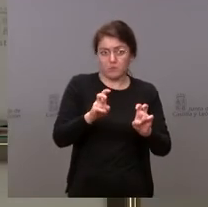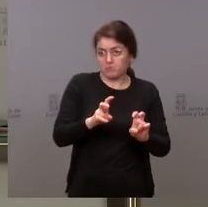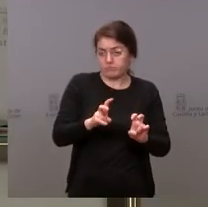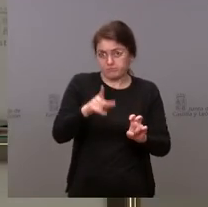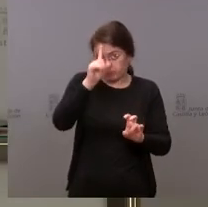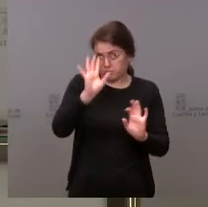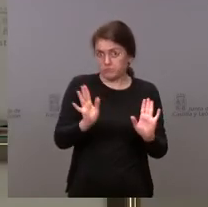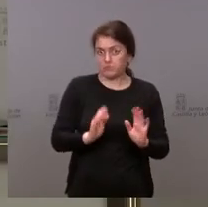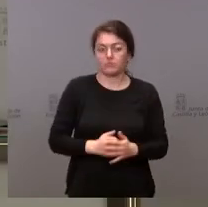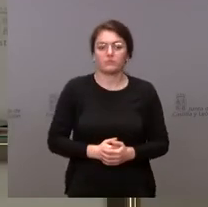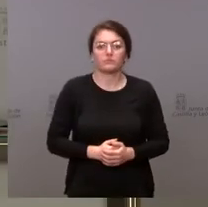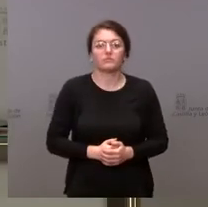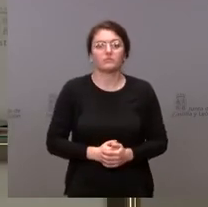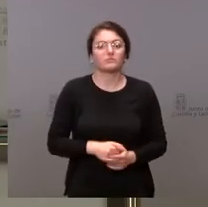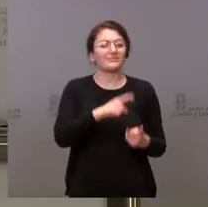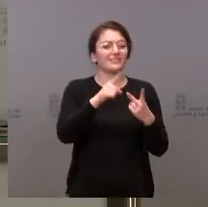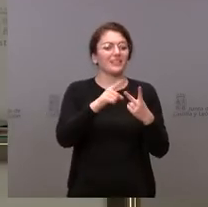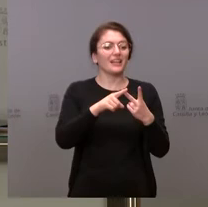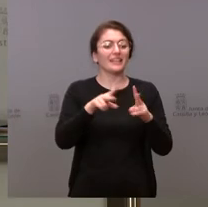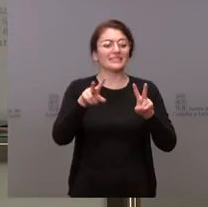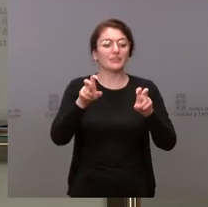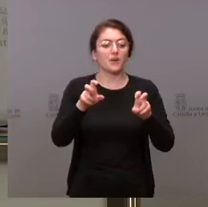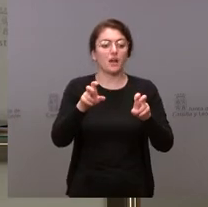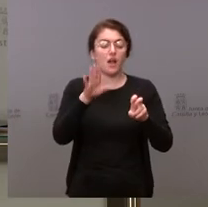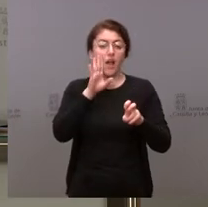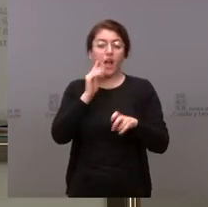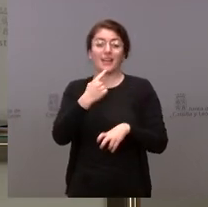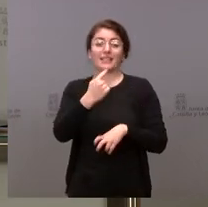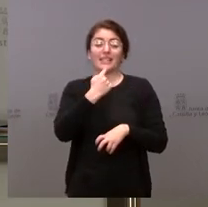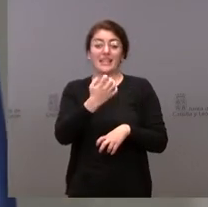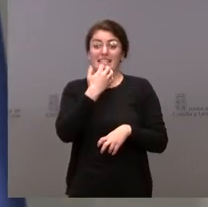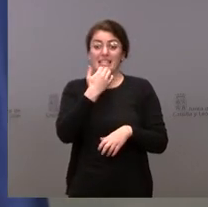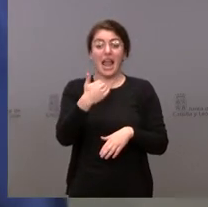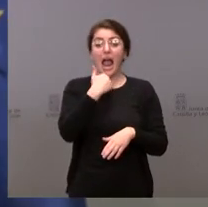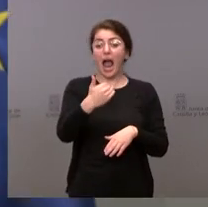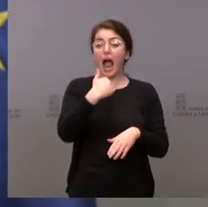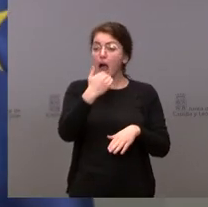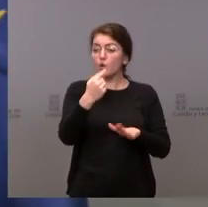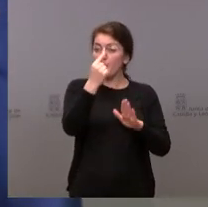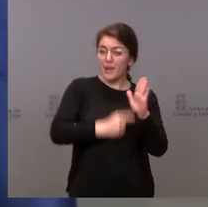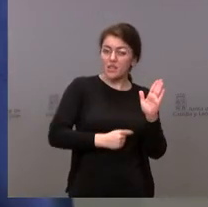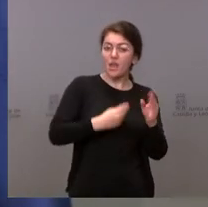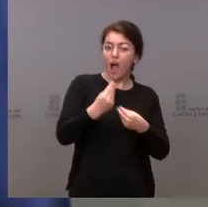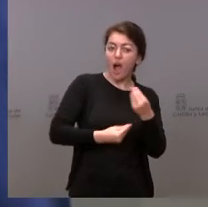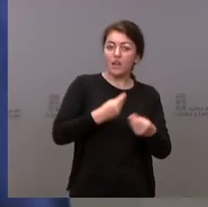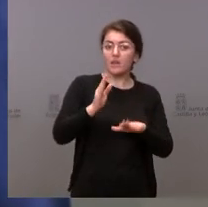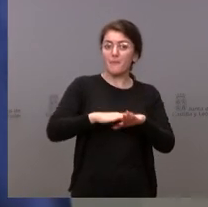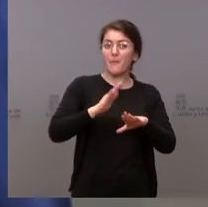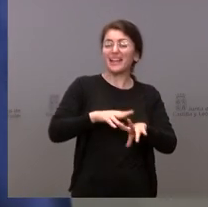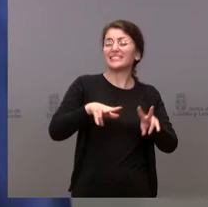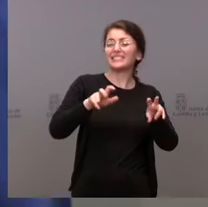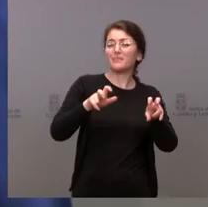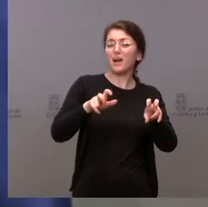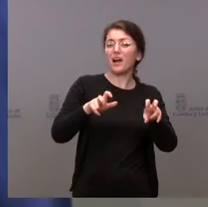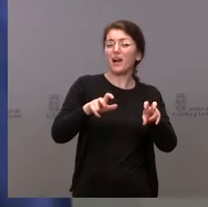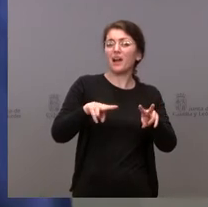y sobre la cuestión que usted señala en relación con si tomaremos medidas para algunas de las cuestiones que se derivan